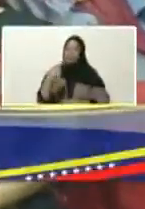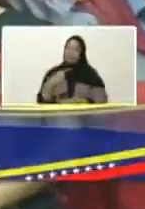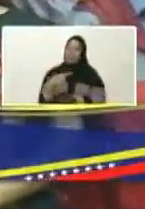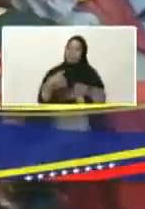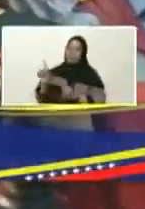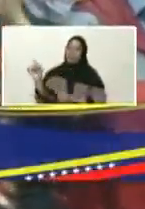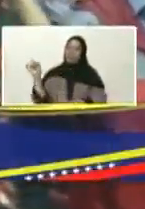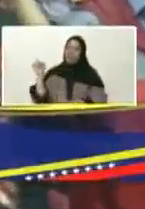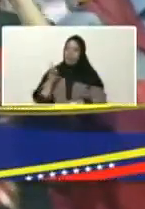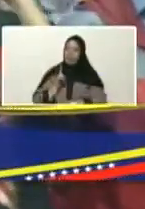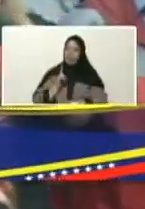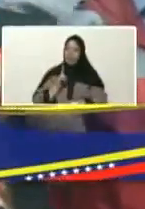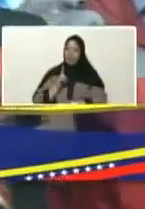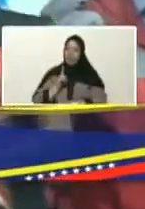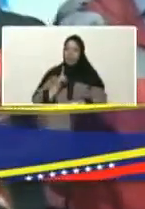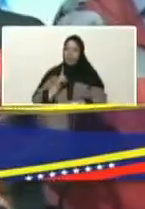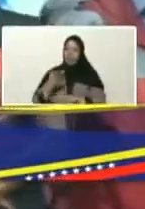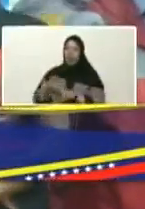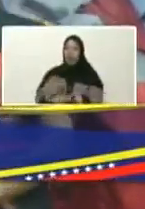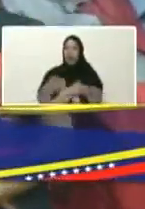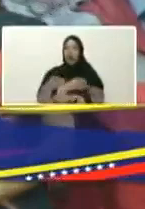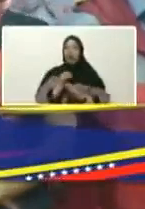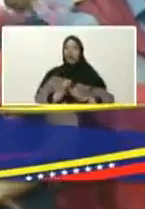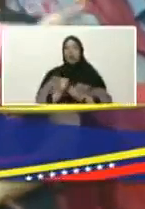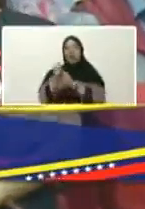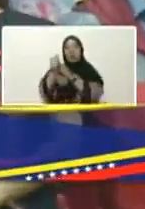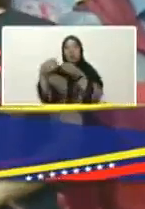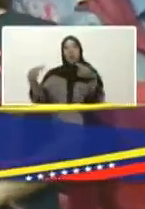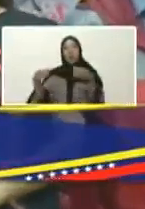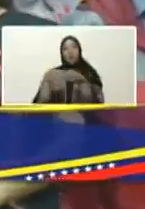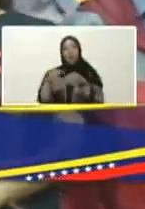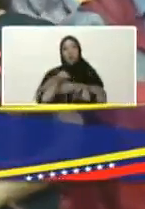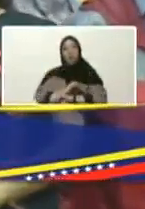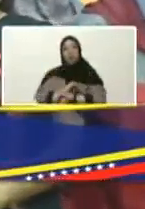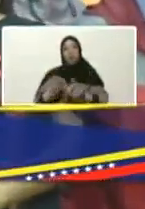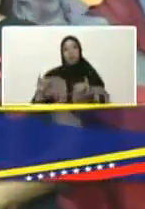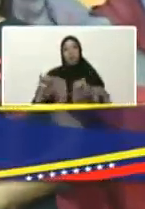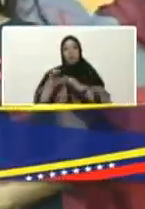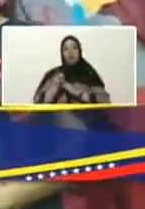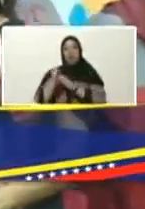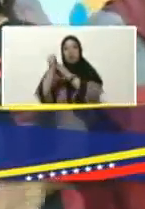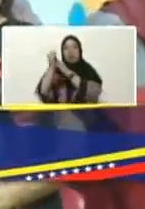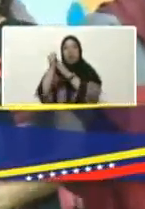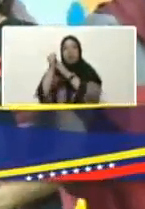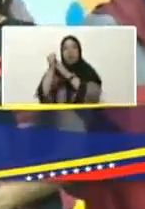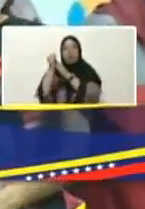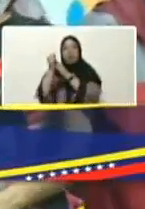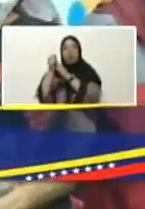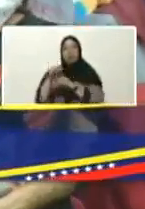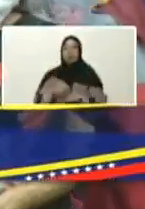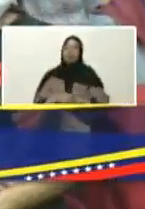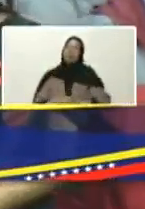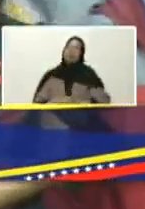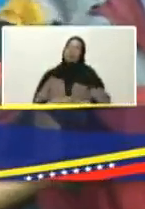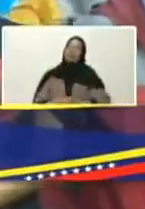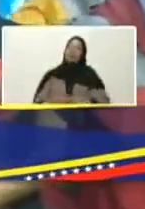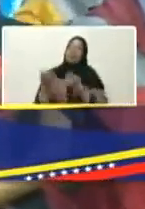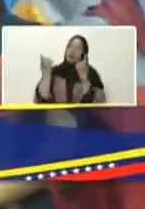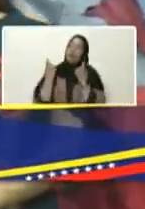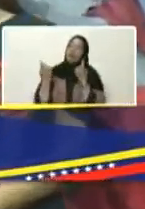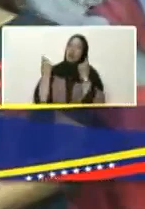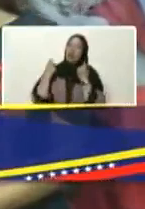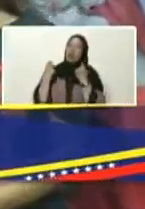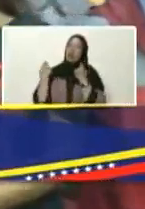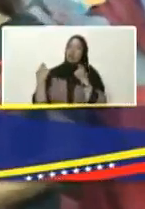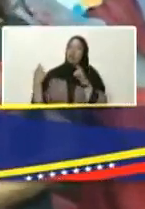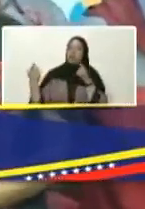aquí estamos ante un liderazgo legítimo, un liderazgo que se formó en tiempos